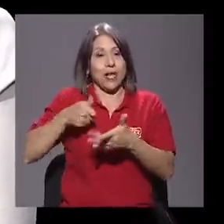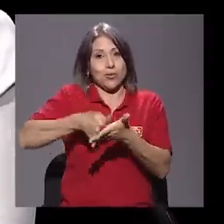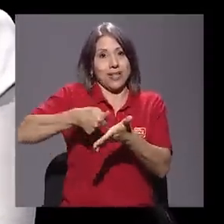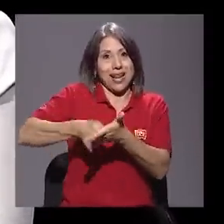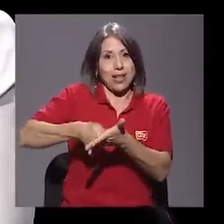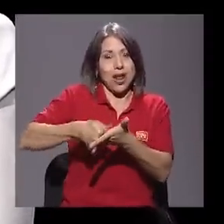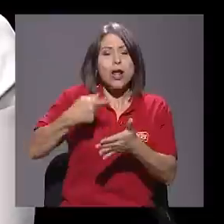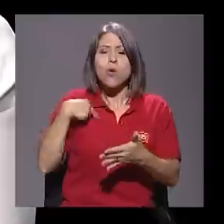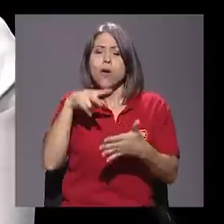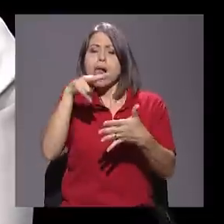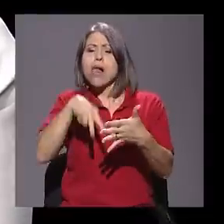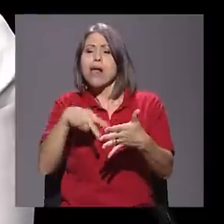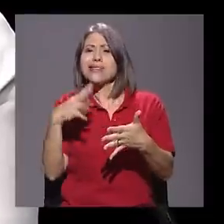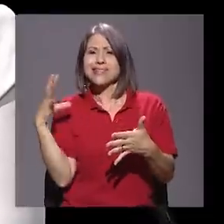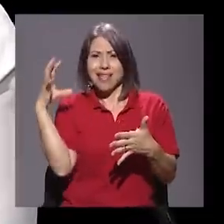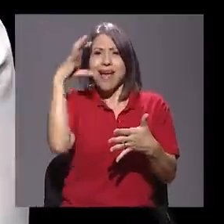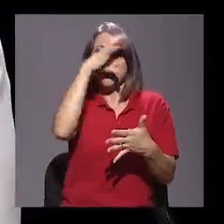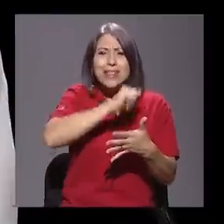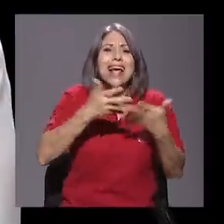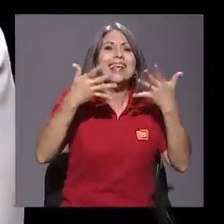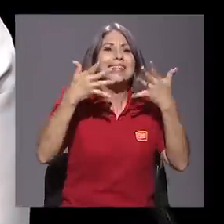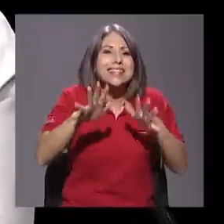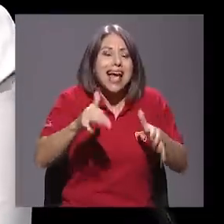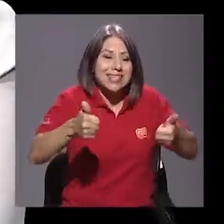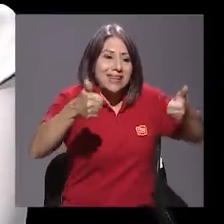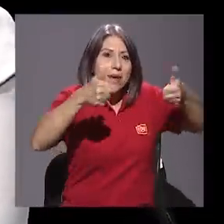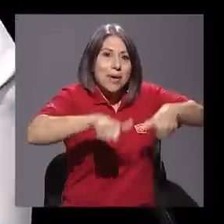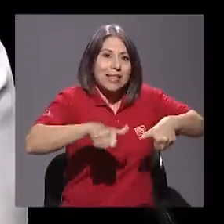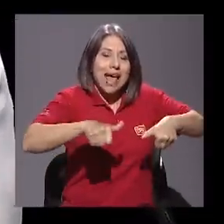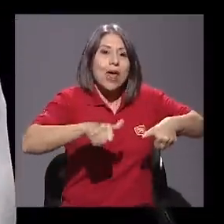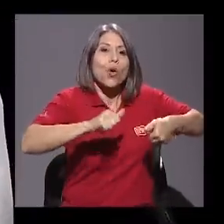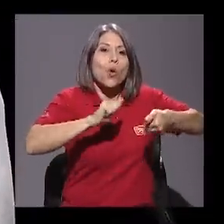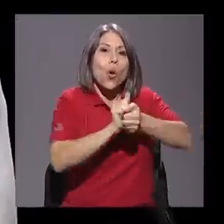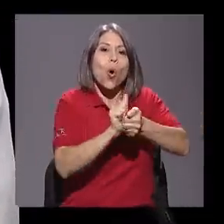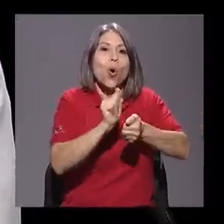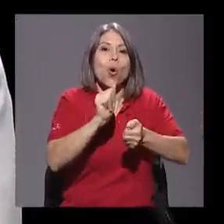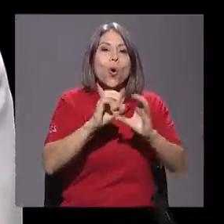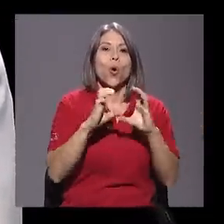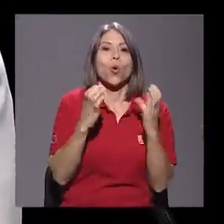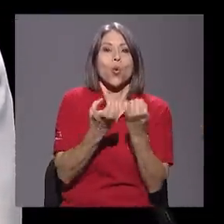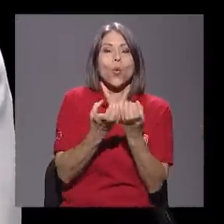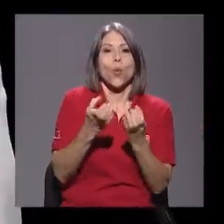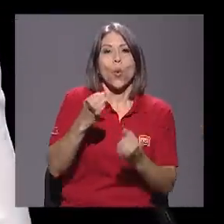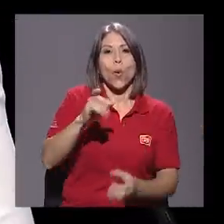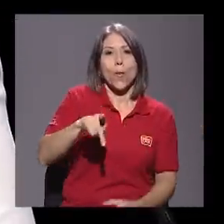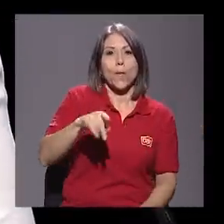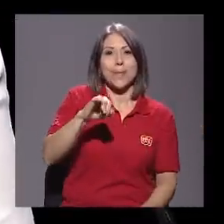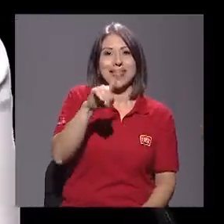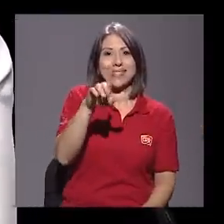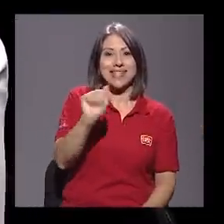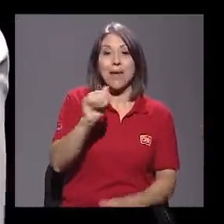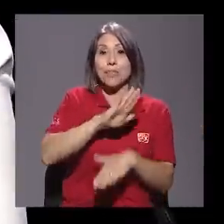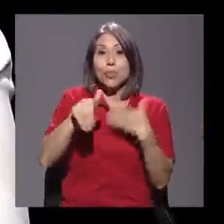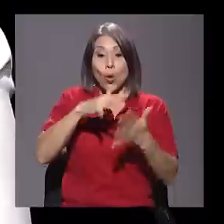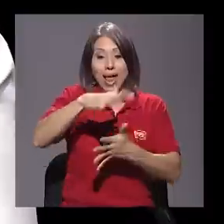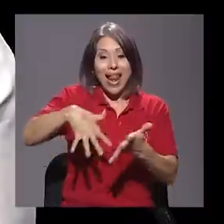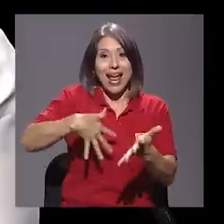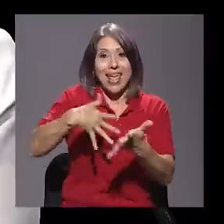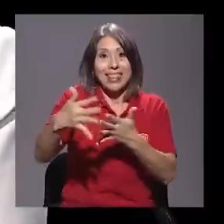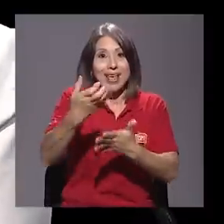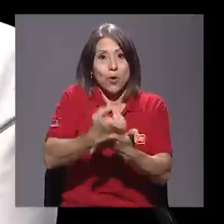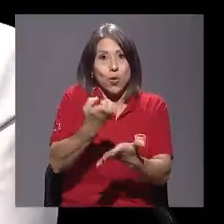para ese momento ya se había pactado con el sector de PISA toda la agenda económica, digamos, que yo considero más